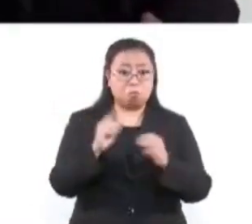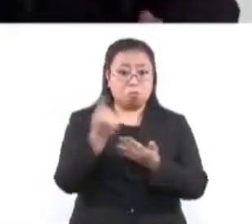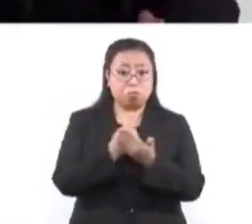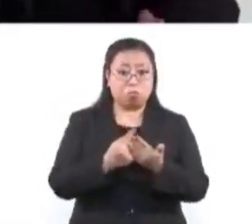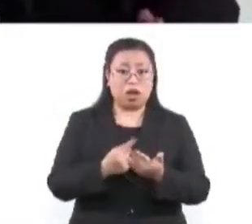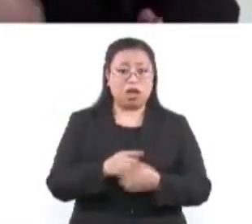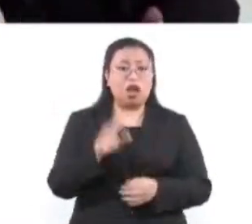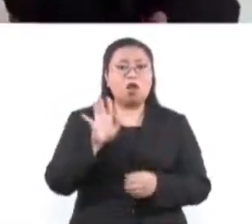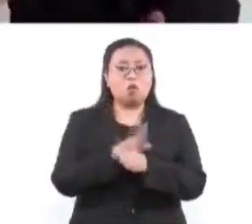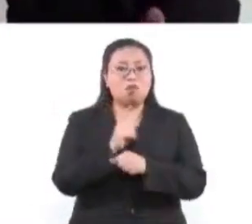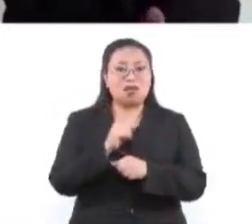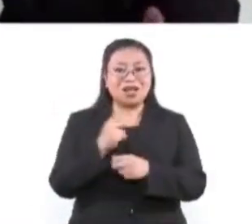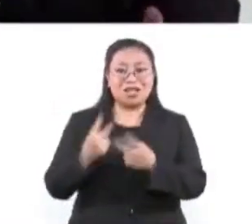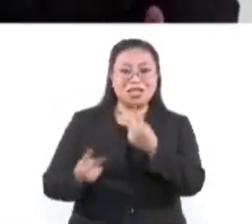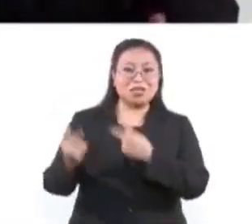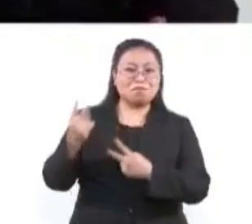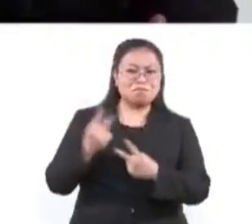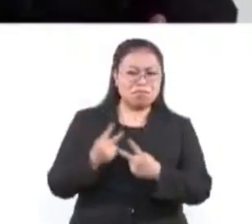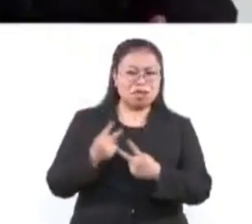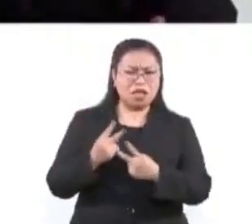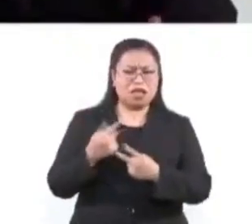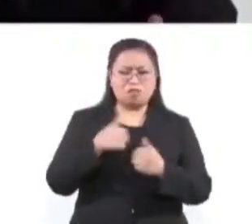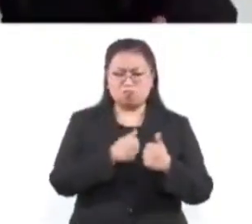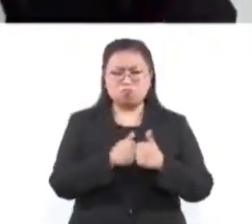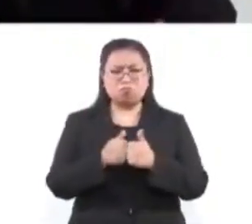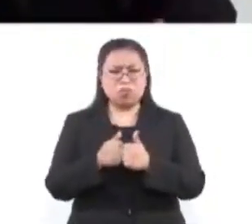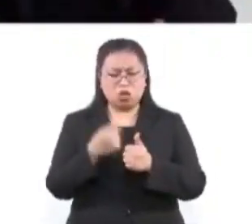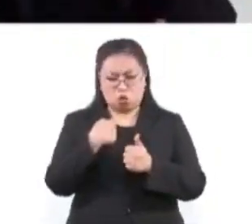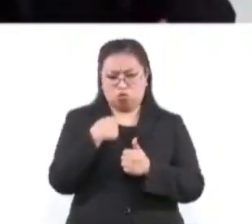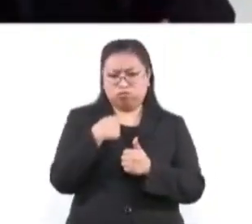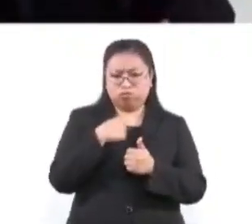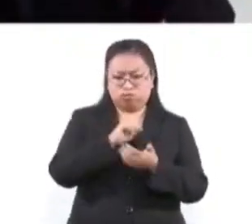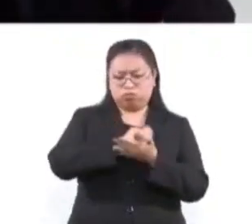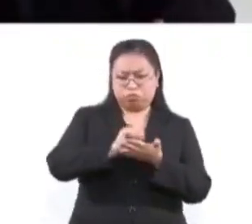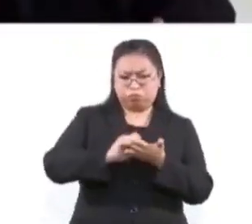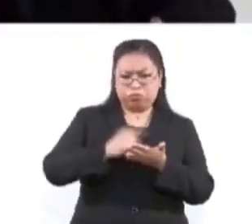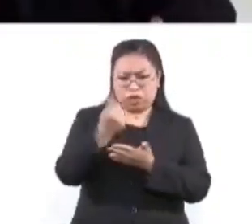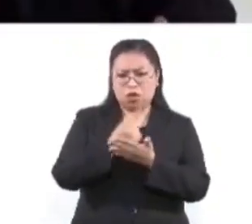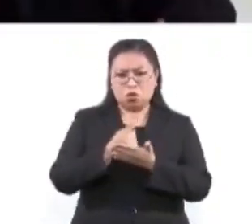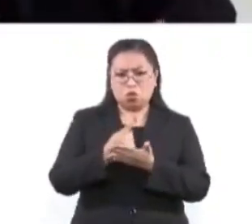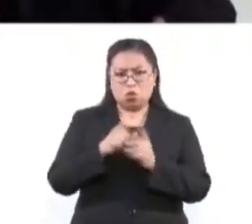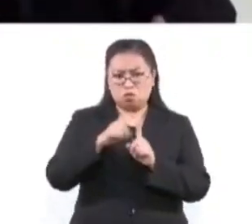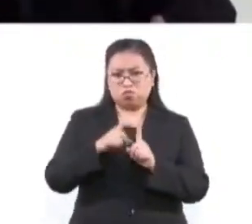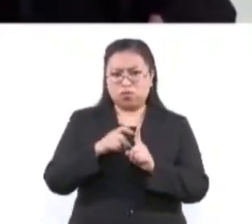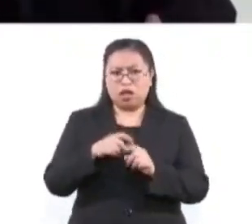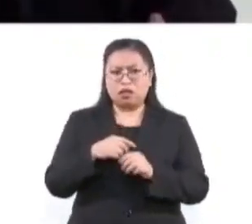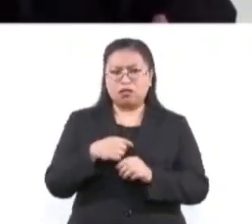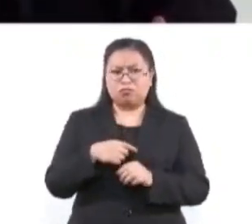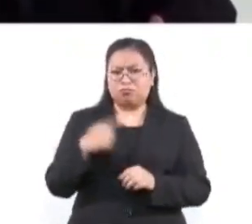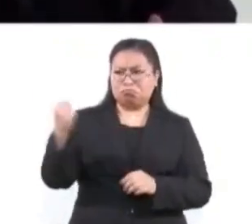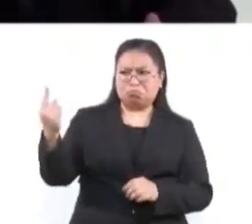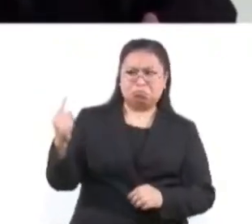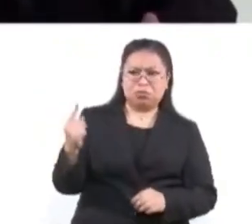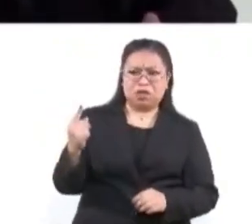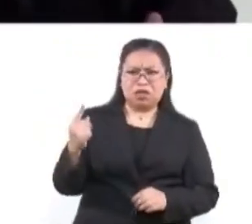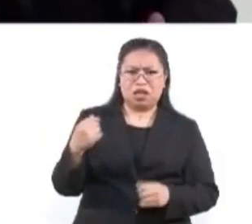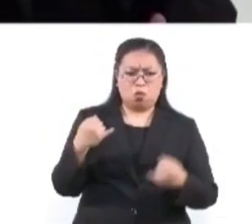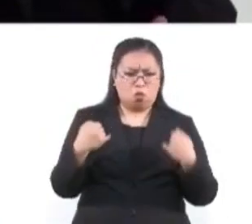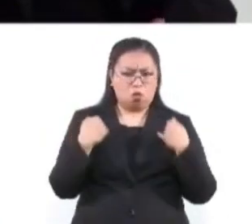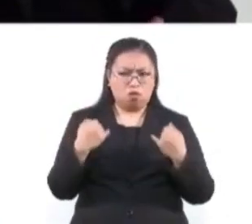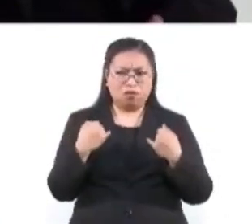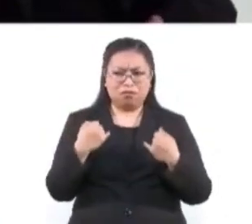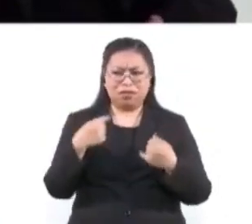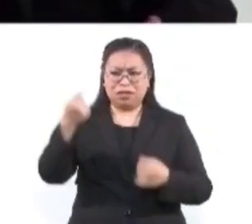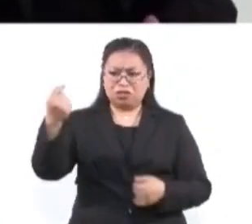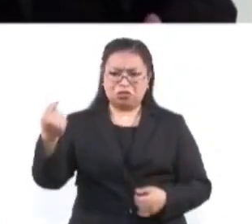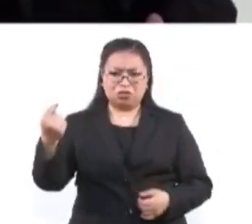porque me llegó a un taller de caricatura. Yo daba un taller de caricatura y me llegó un chamaco bien